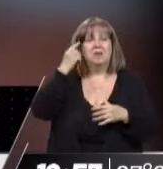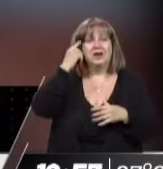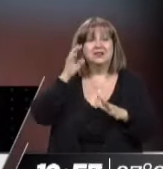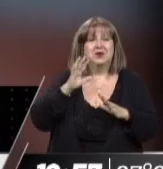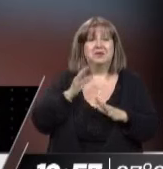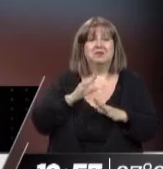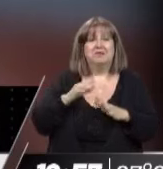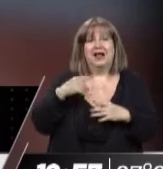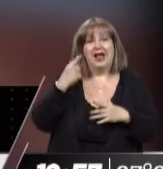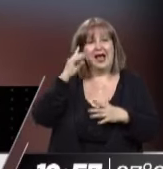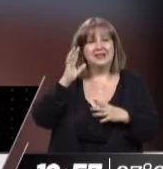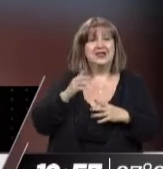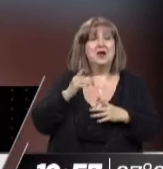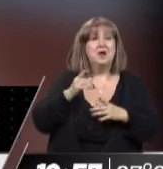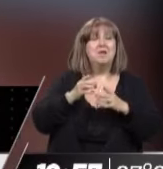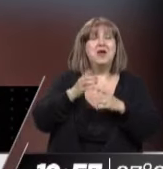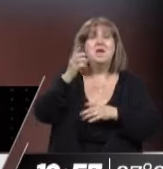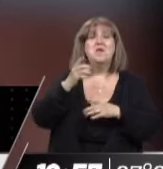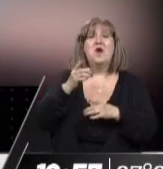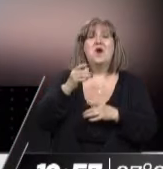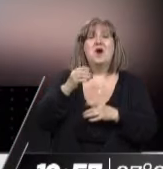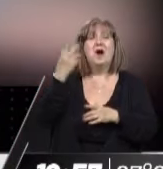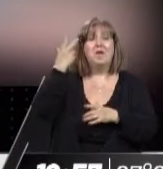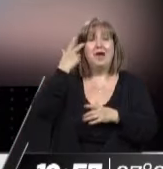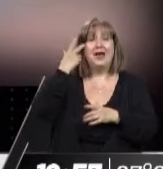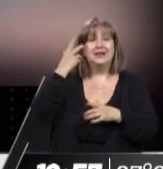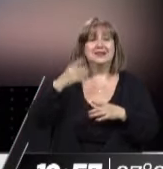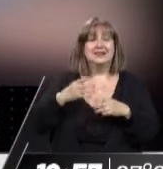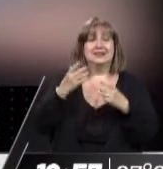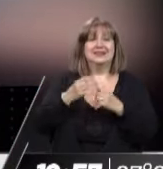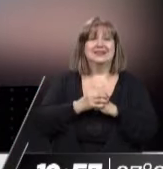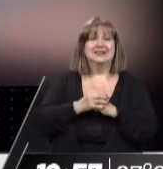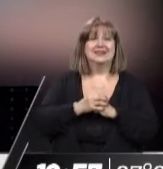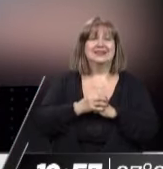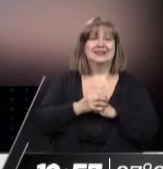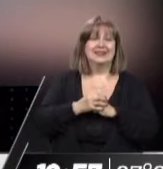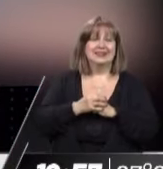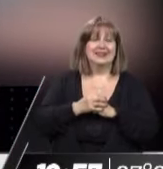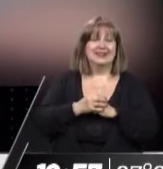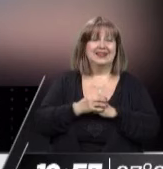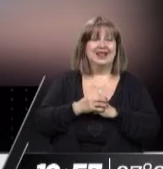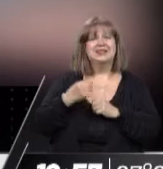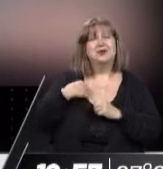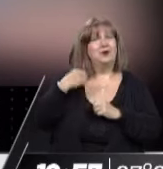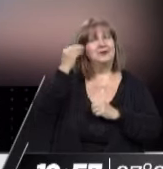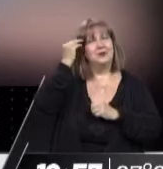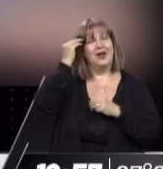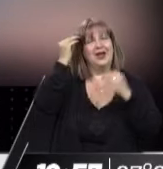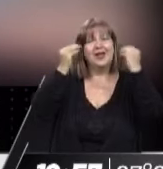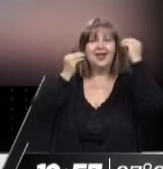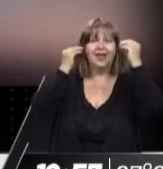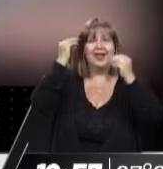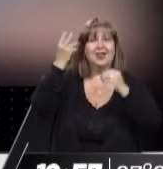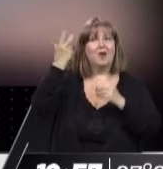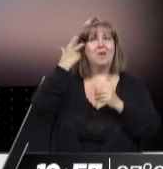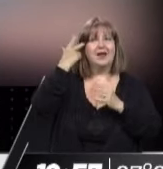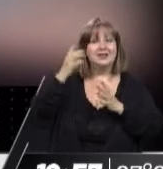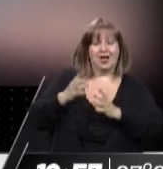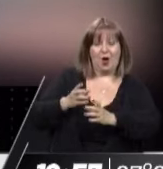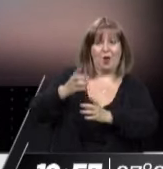Ah, Messi con la copa. La copa del mundial, levantando la copa del mundial. Fue prácticamente como un sueño ver el Messi con la